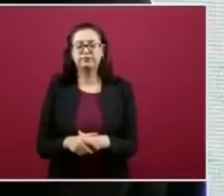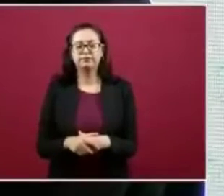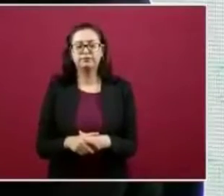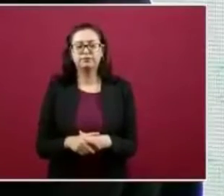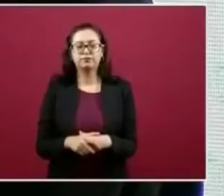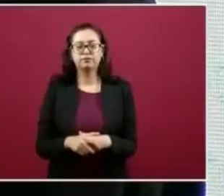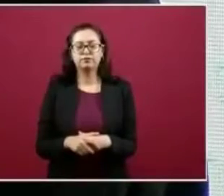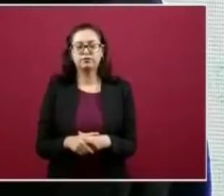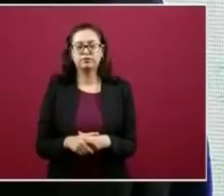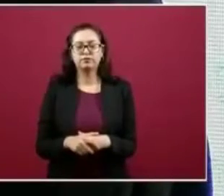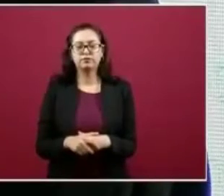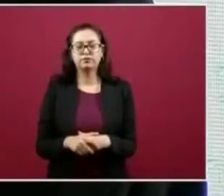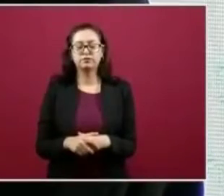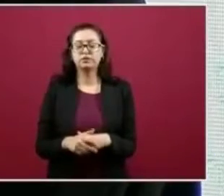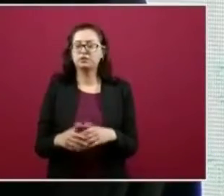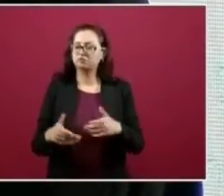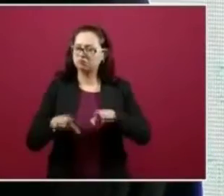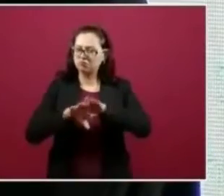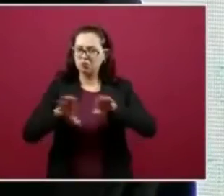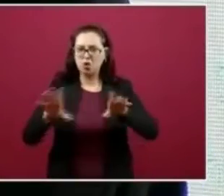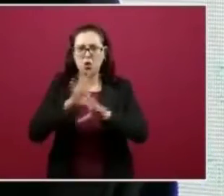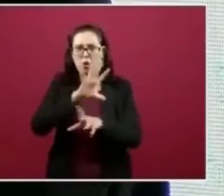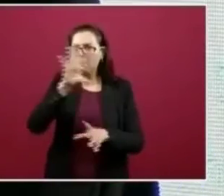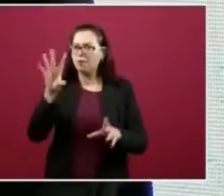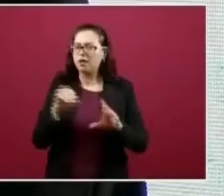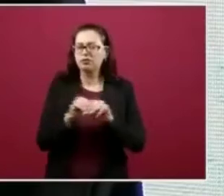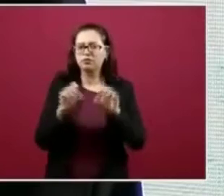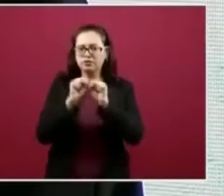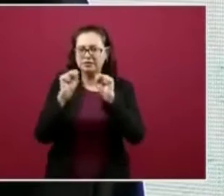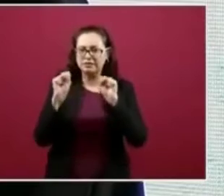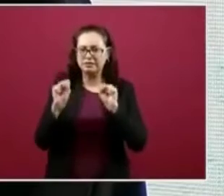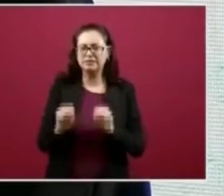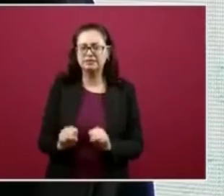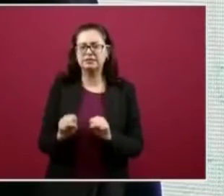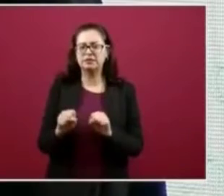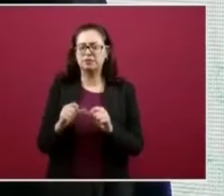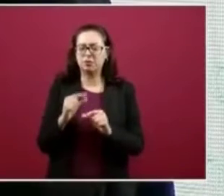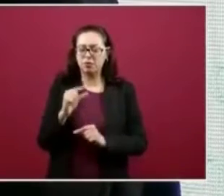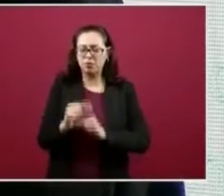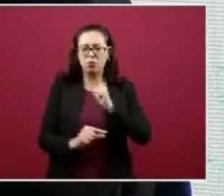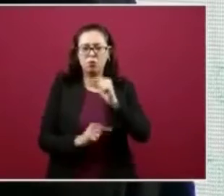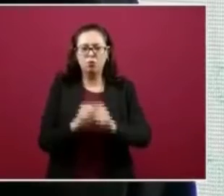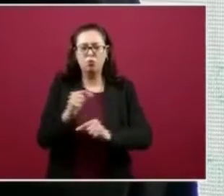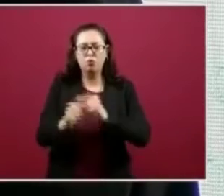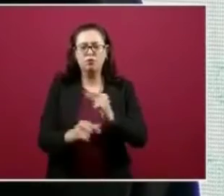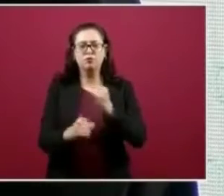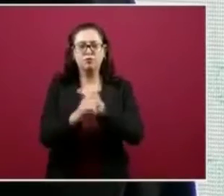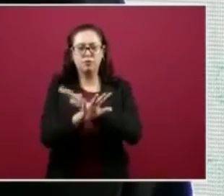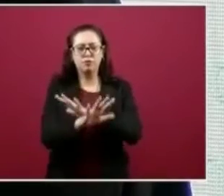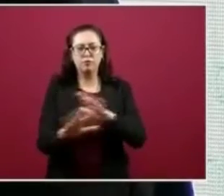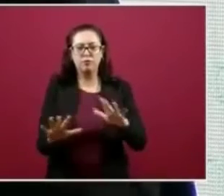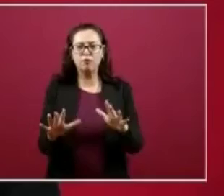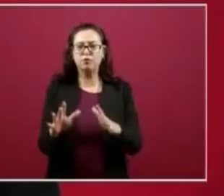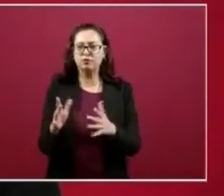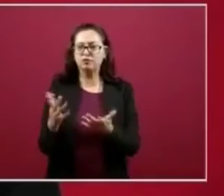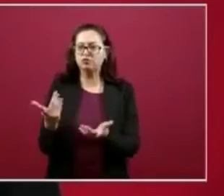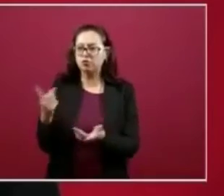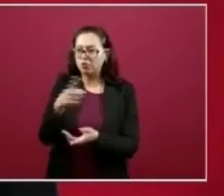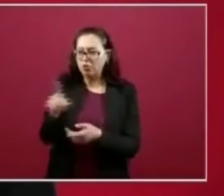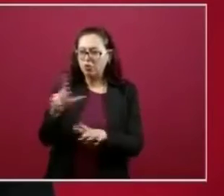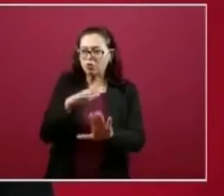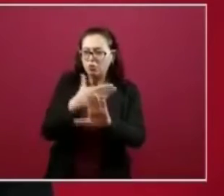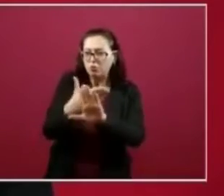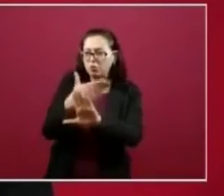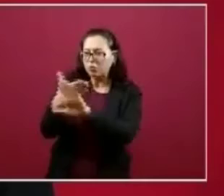un mecanismo homogéneo y sistematizado para recuperar periódicamente la información de casos de violencia